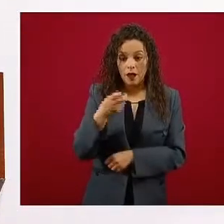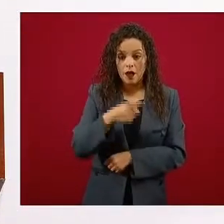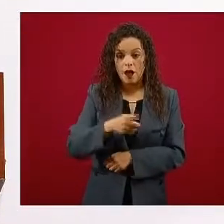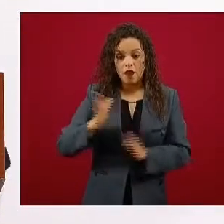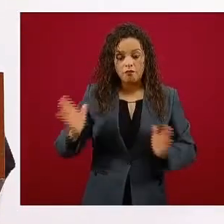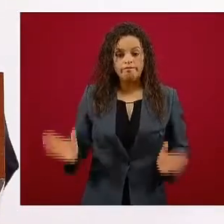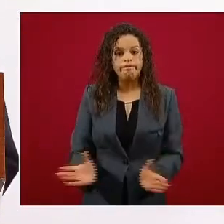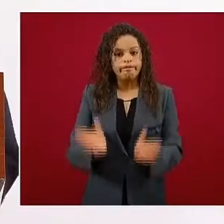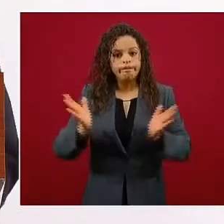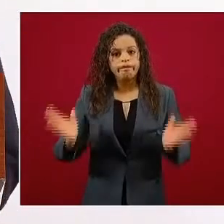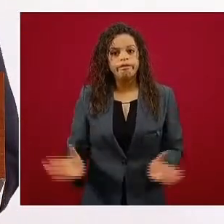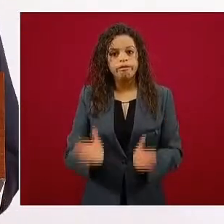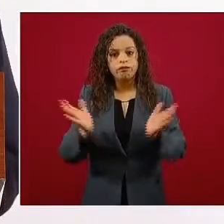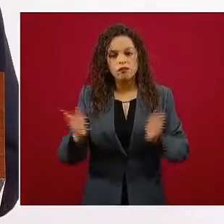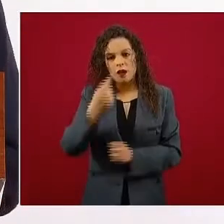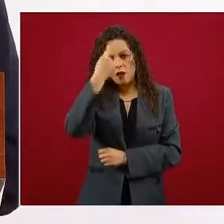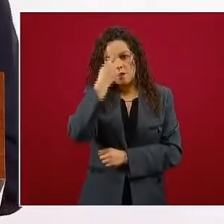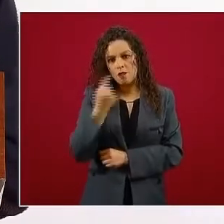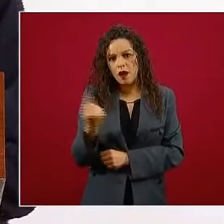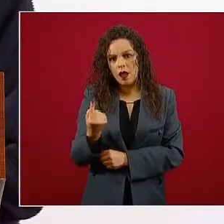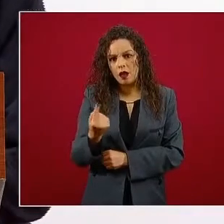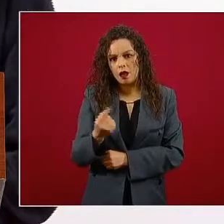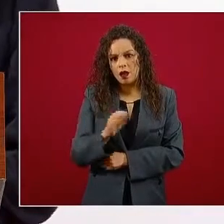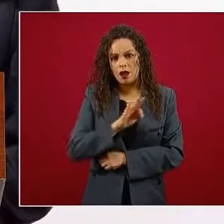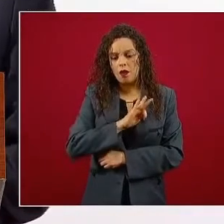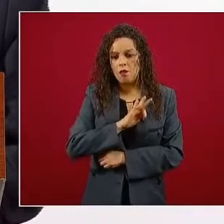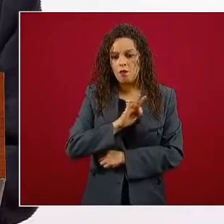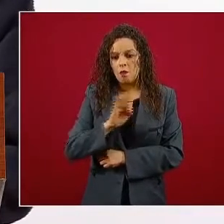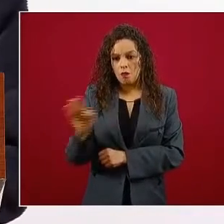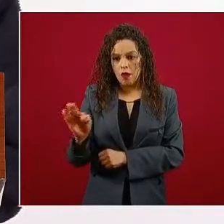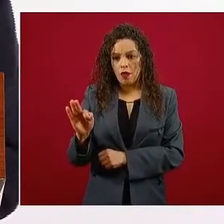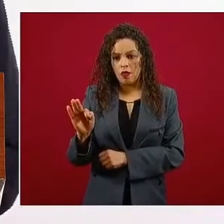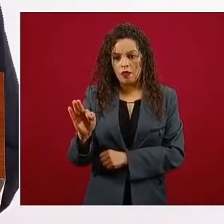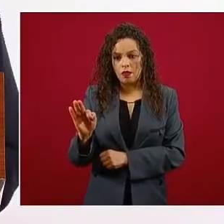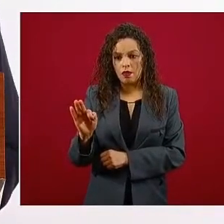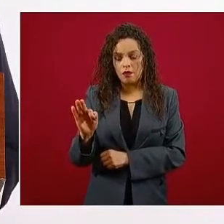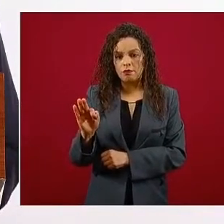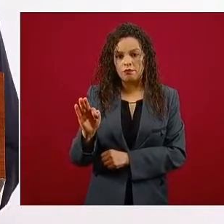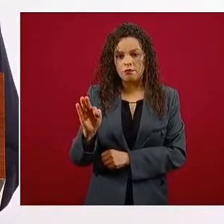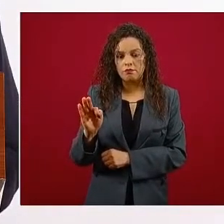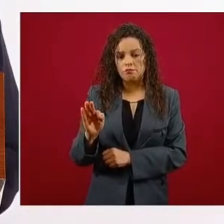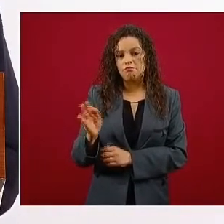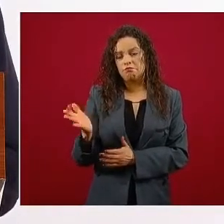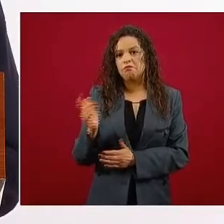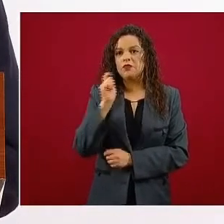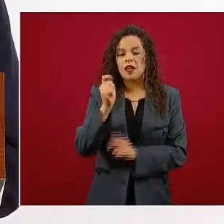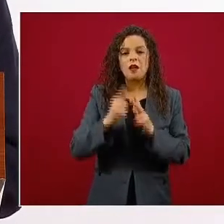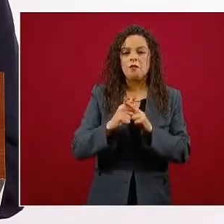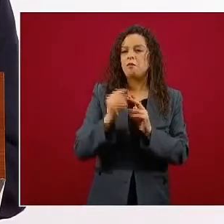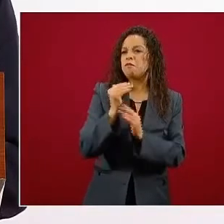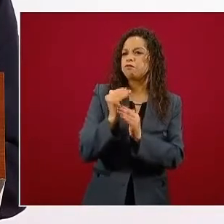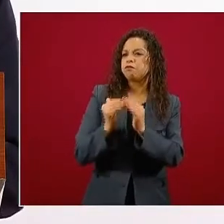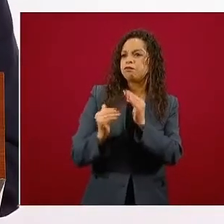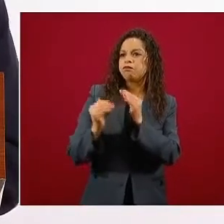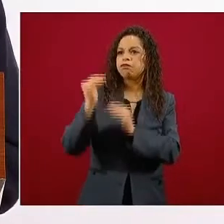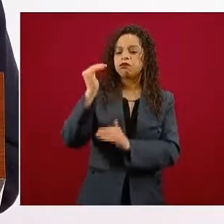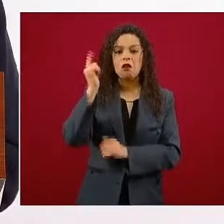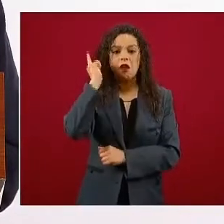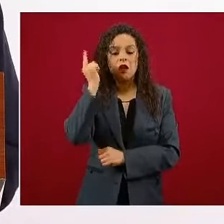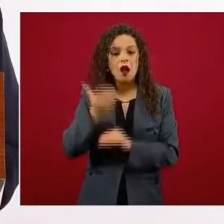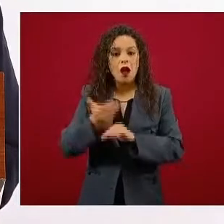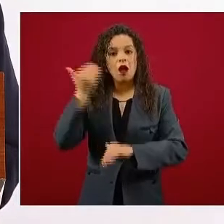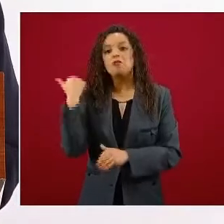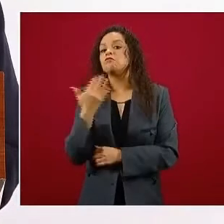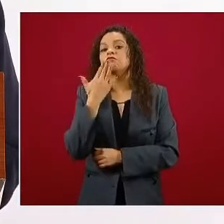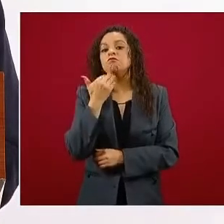a desarrollarse en una escala que jamás se alcanzaría mientras subsistieran las